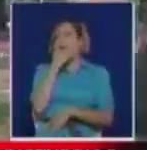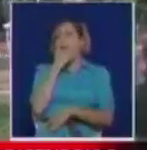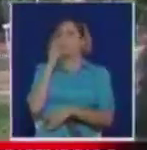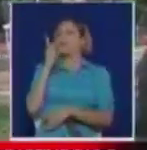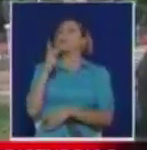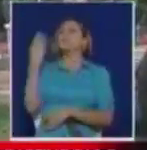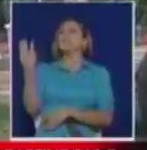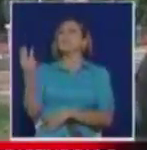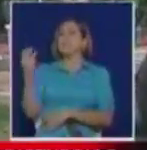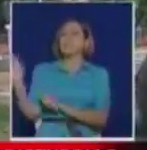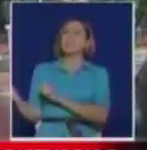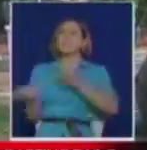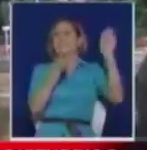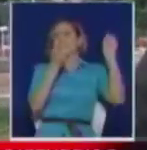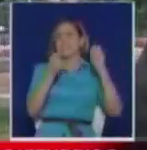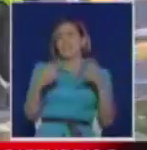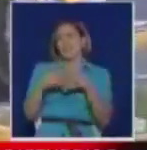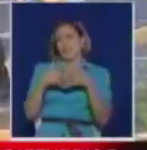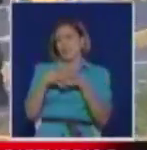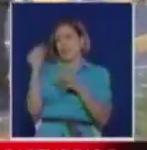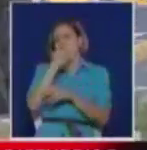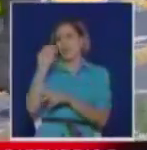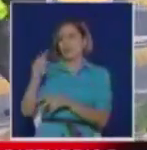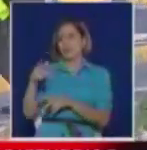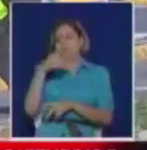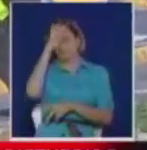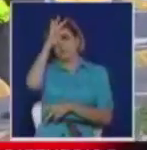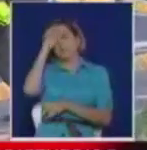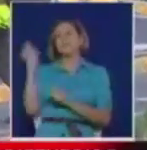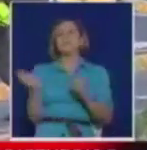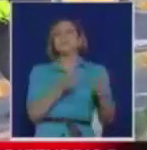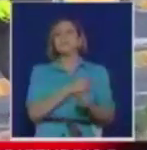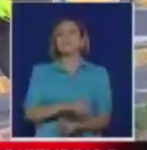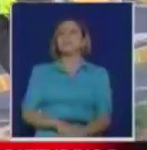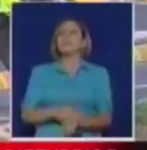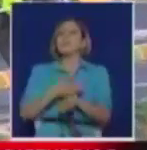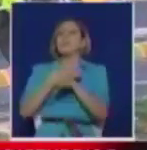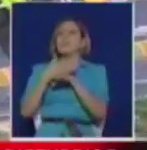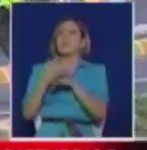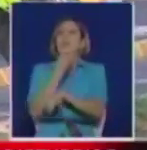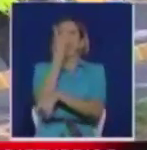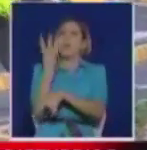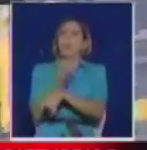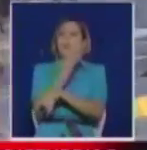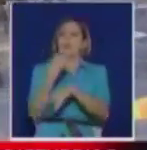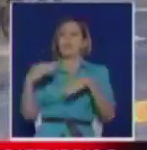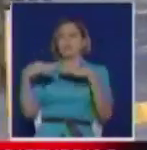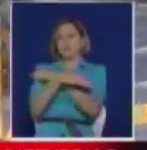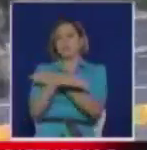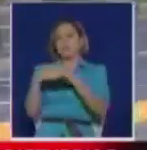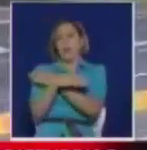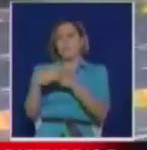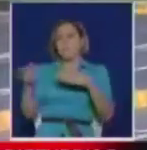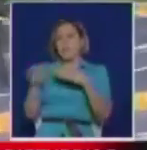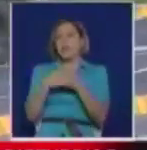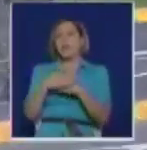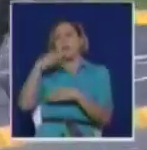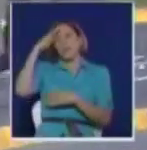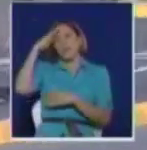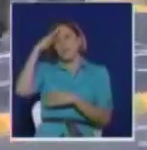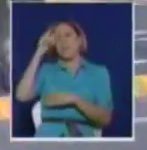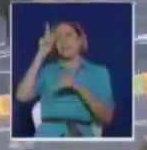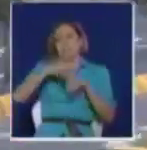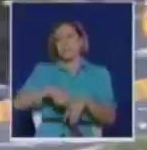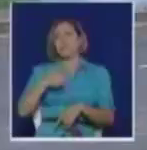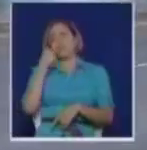las 3 personas en una camioneta. Habían ya 3 personas. Después de los disturbios, 4 horas de caos vial, 3 policías contusos y 2 heridos